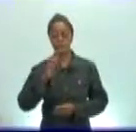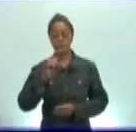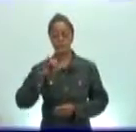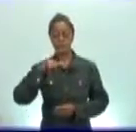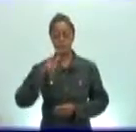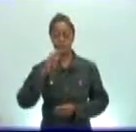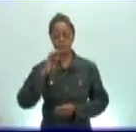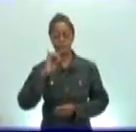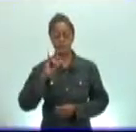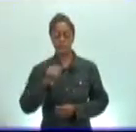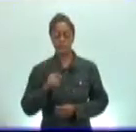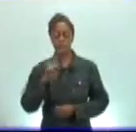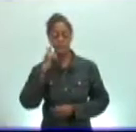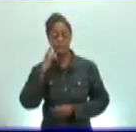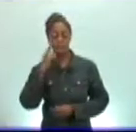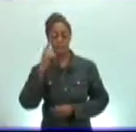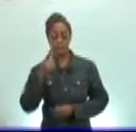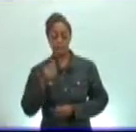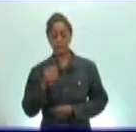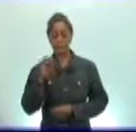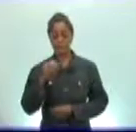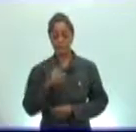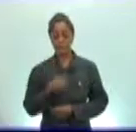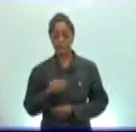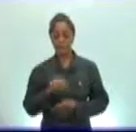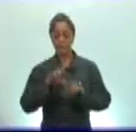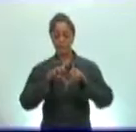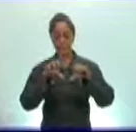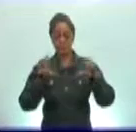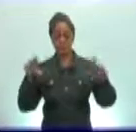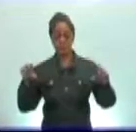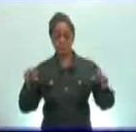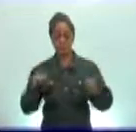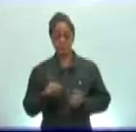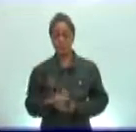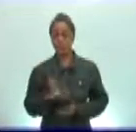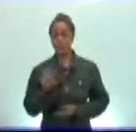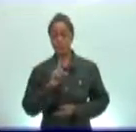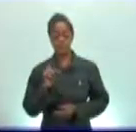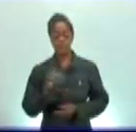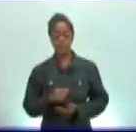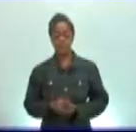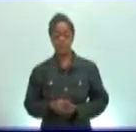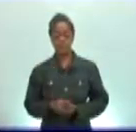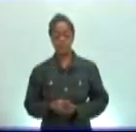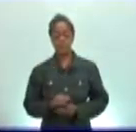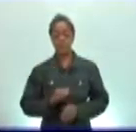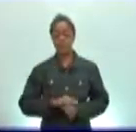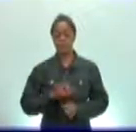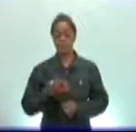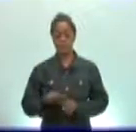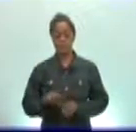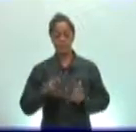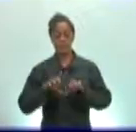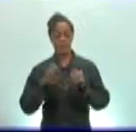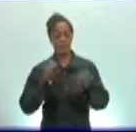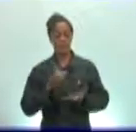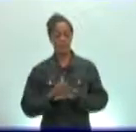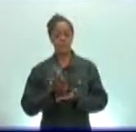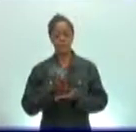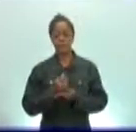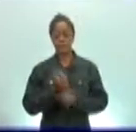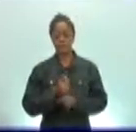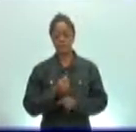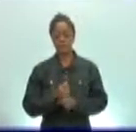Iglesias. Revisen si tienen sus mapas. Si no, luego en el cuaderno de trabajo, en